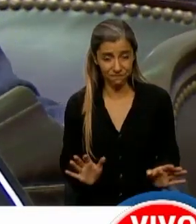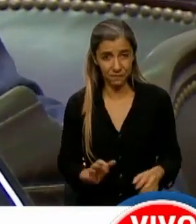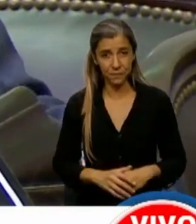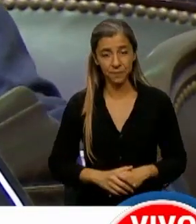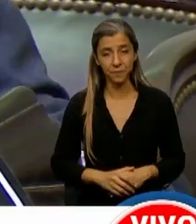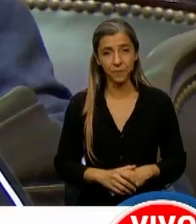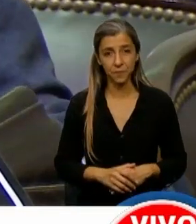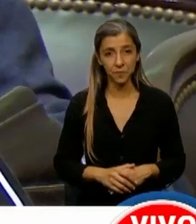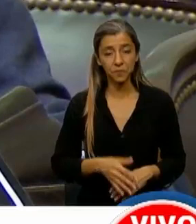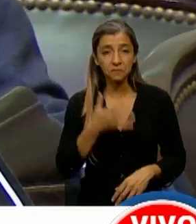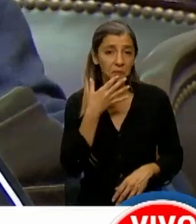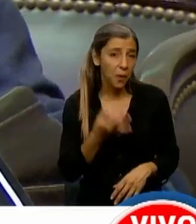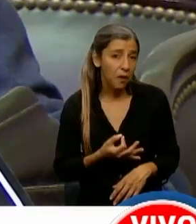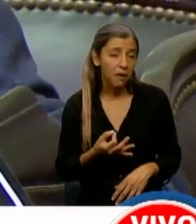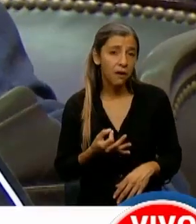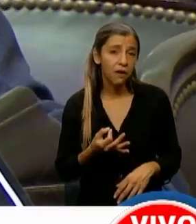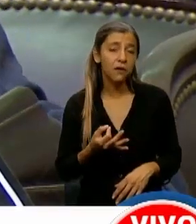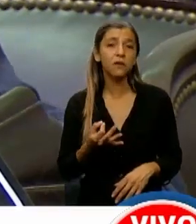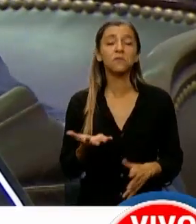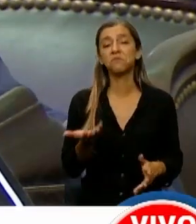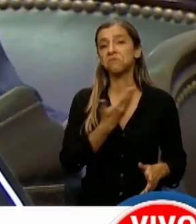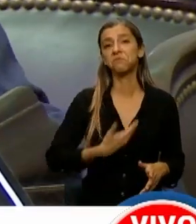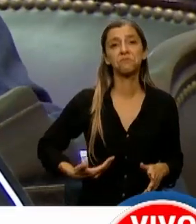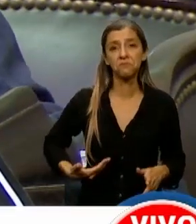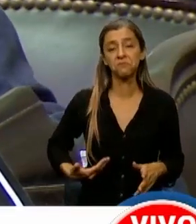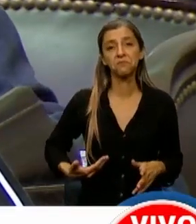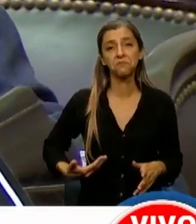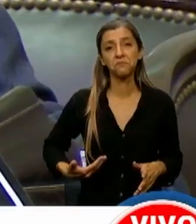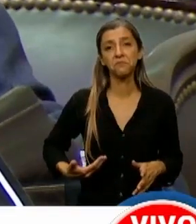La verdad que, señor presidente,